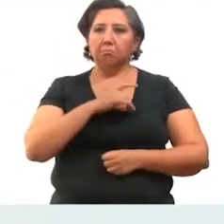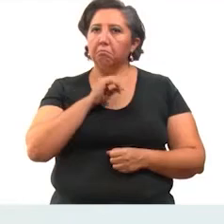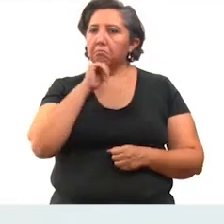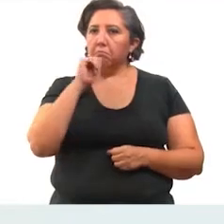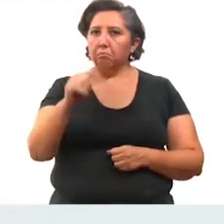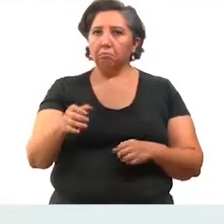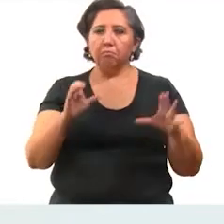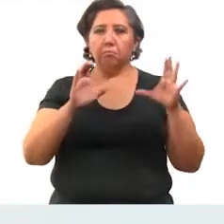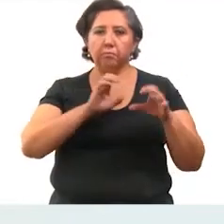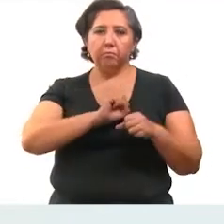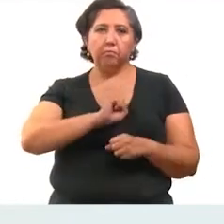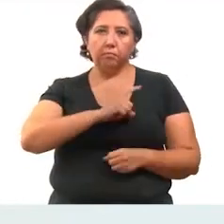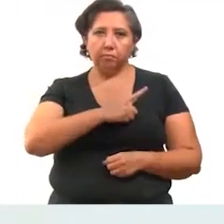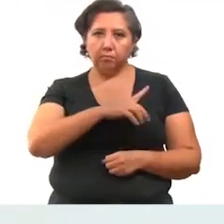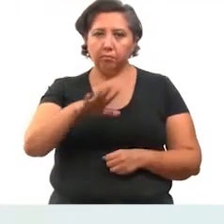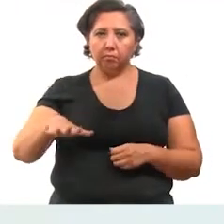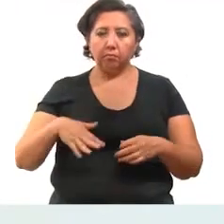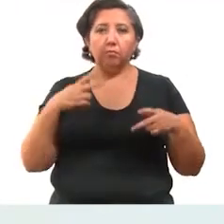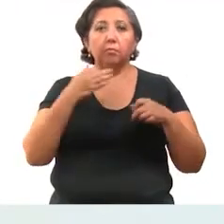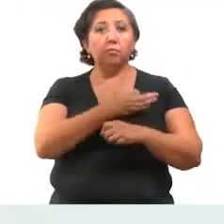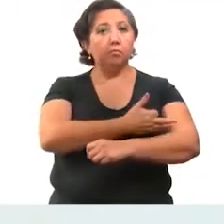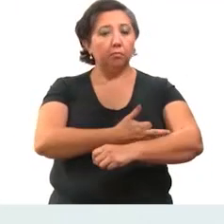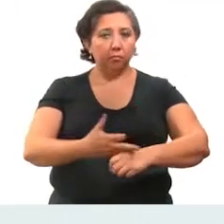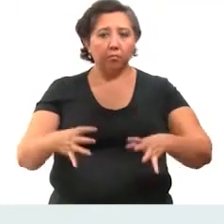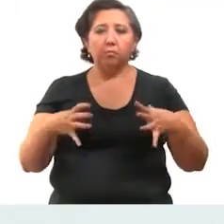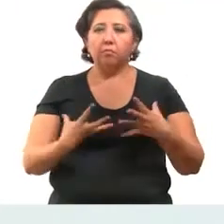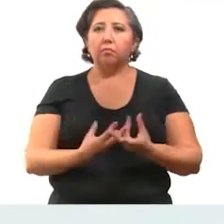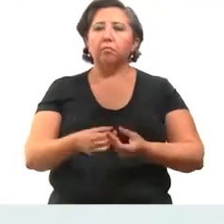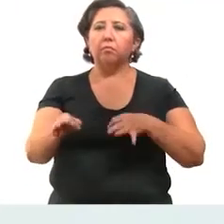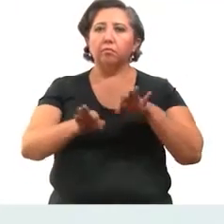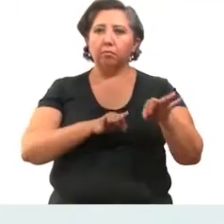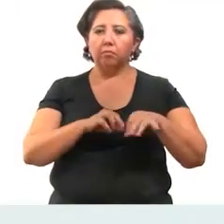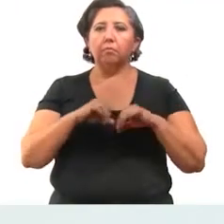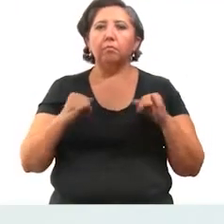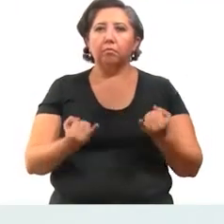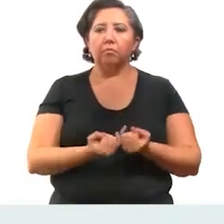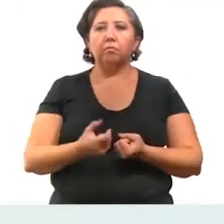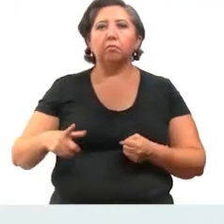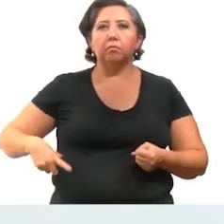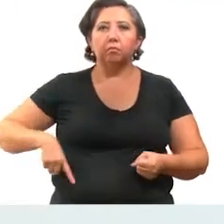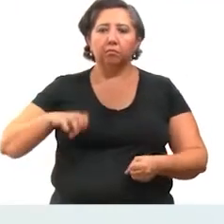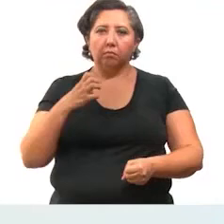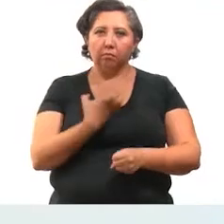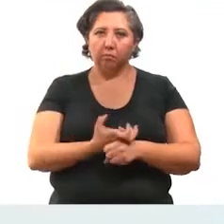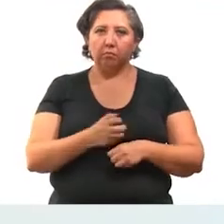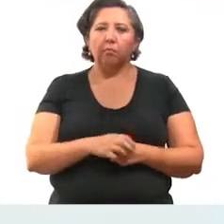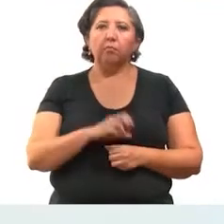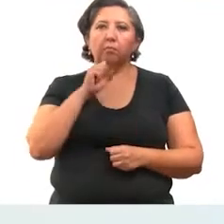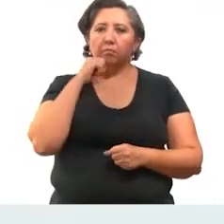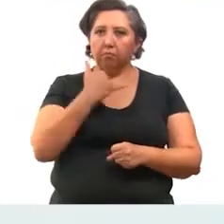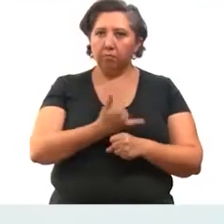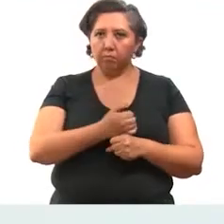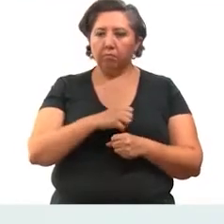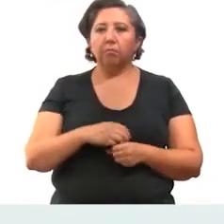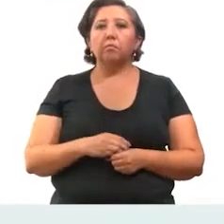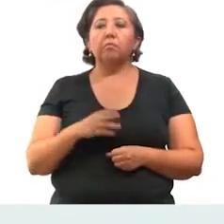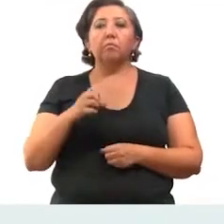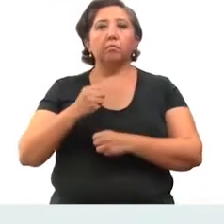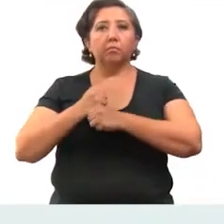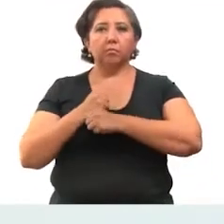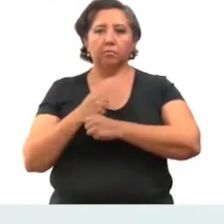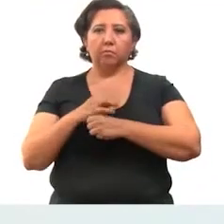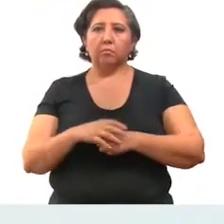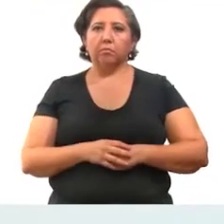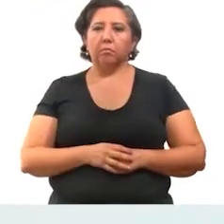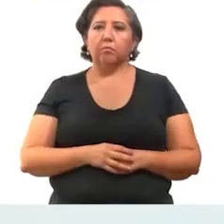para proteger nuestra salud y la de nuestras familias. Estamos trabajando de manera conjunta el Gobierno del Estado, la Secretaría de Bienestar y